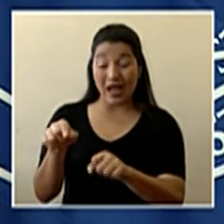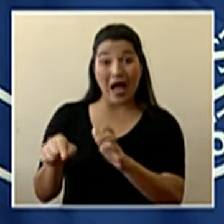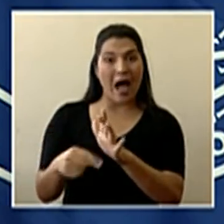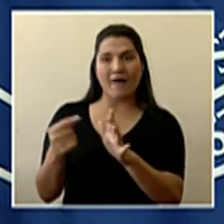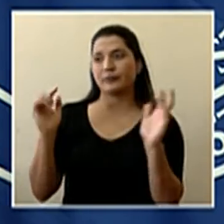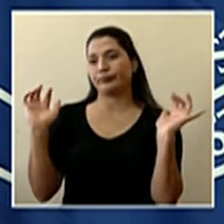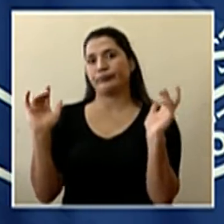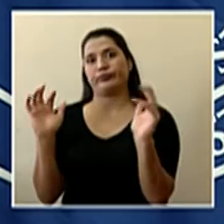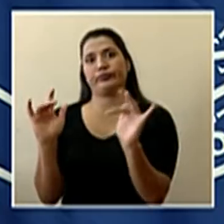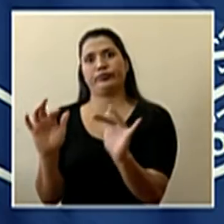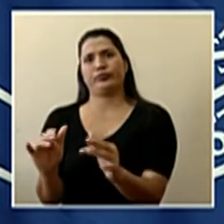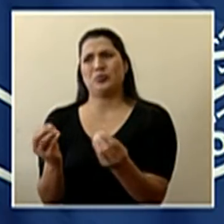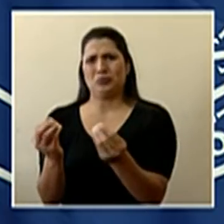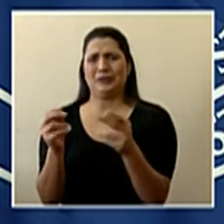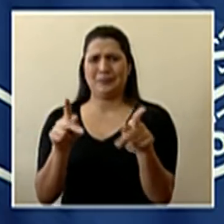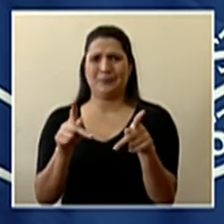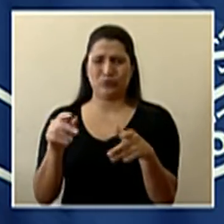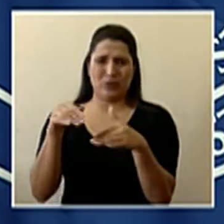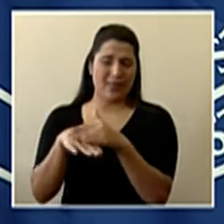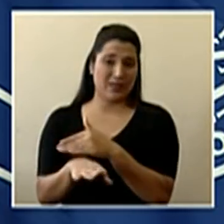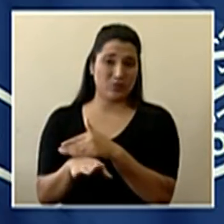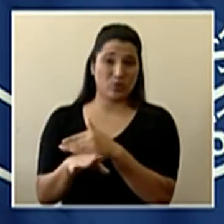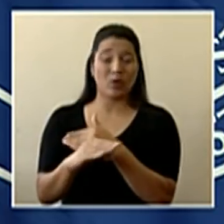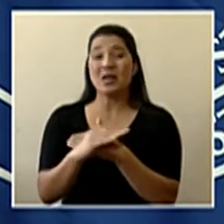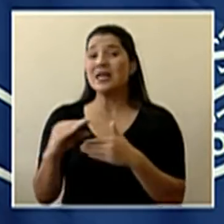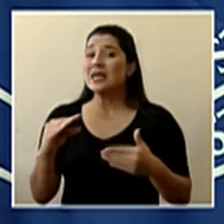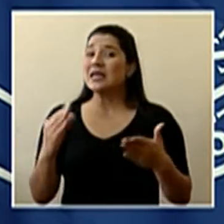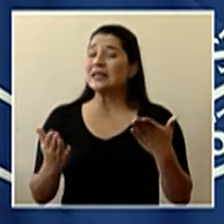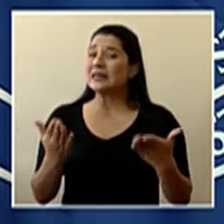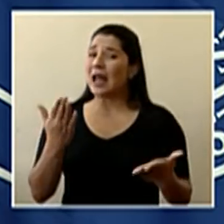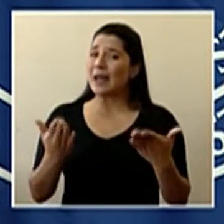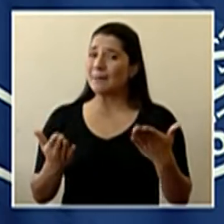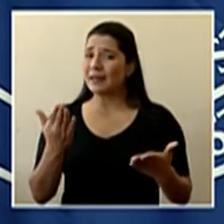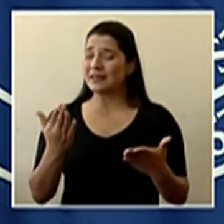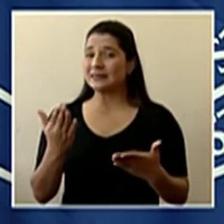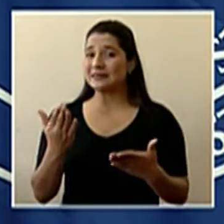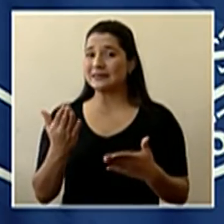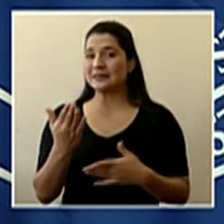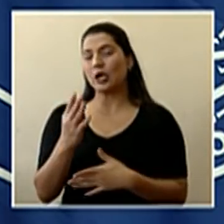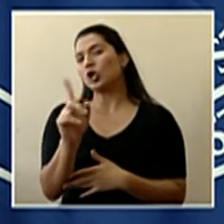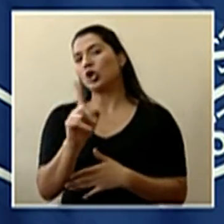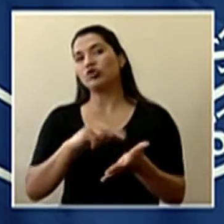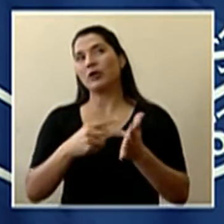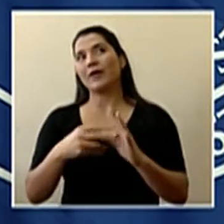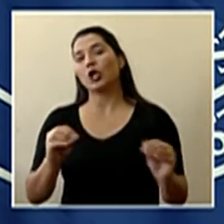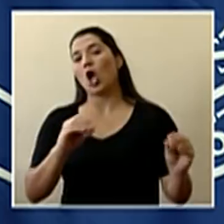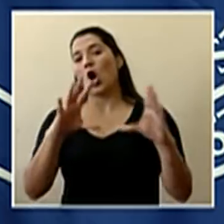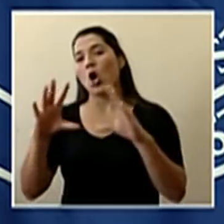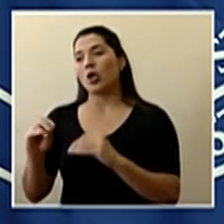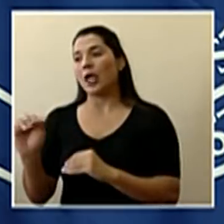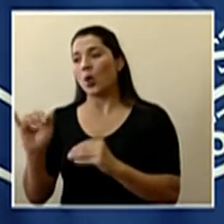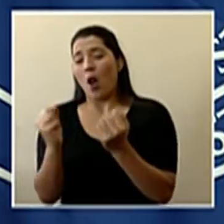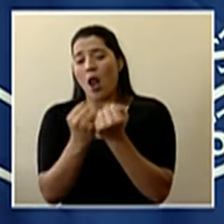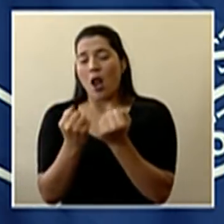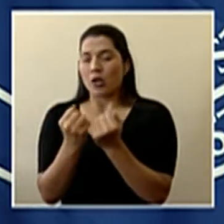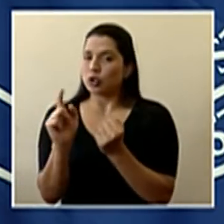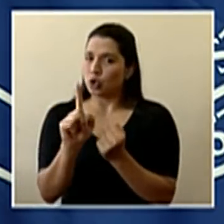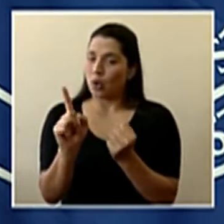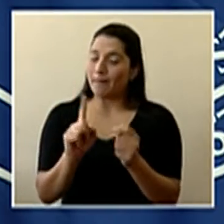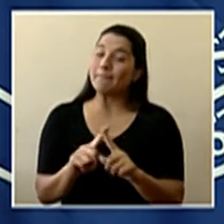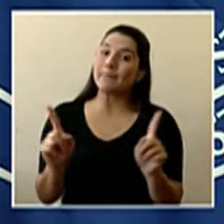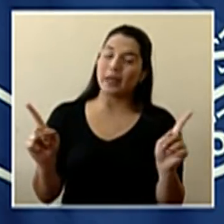aforo incrementado y posiblemente no haya sido un asunto que se mantuvo el aforo todo el día de una manera incrementada,